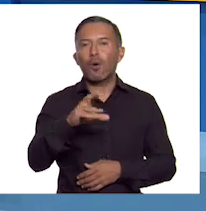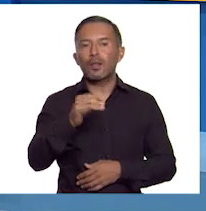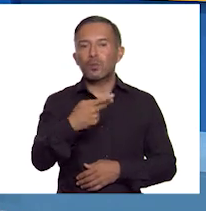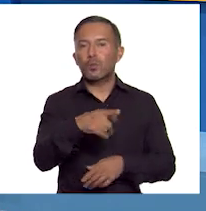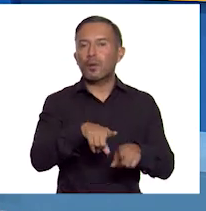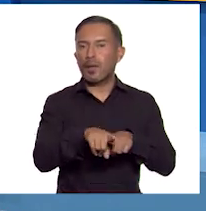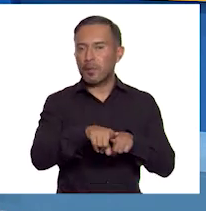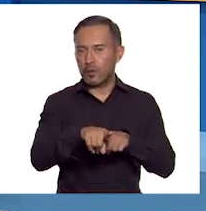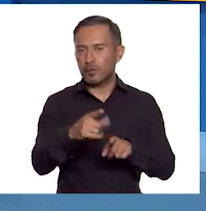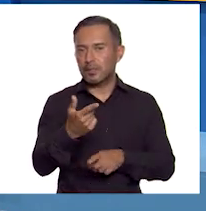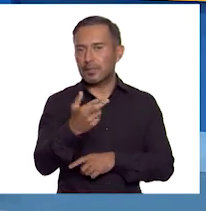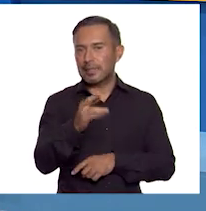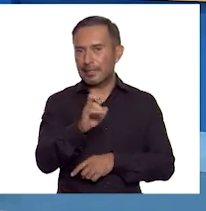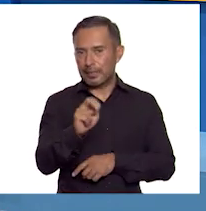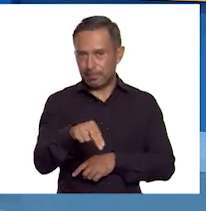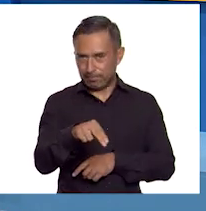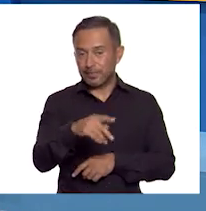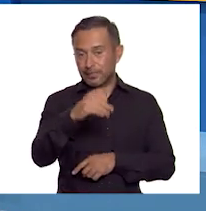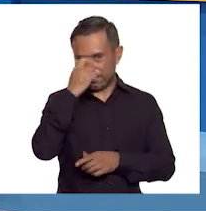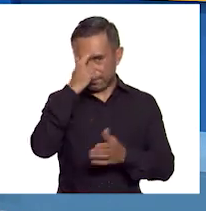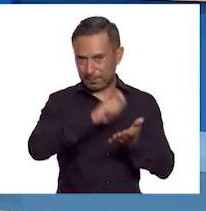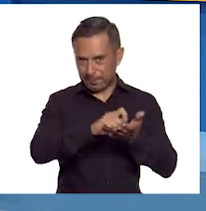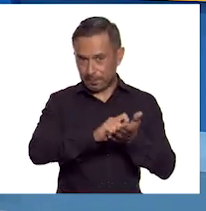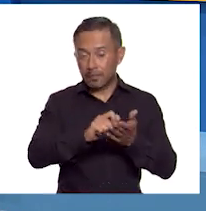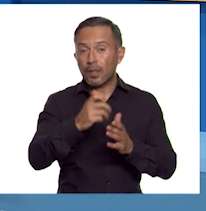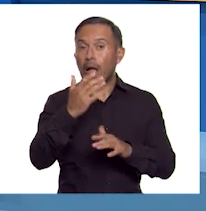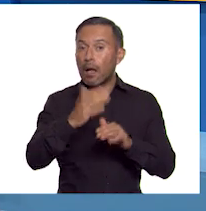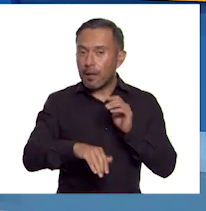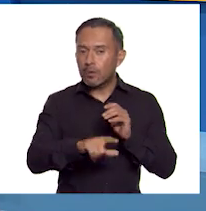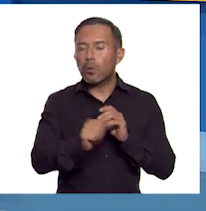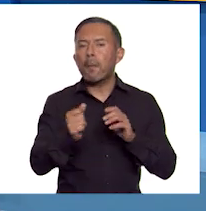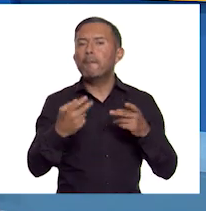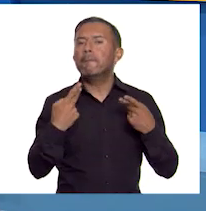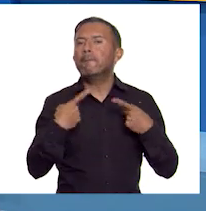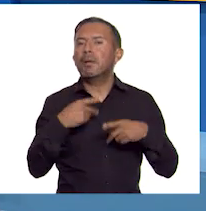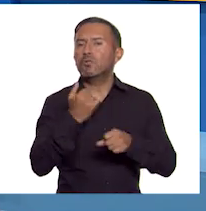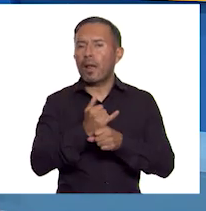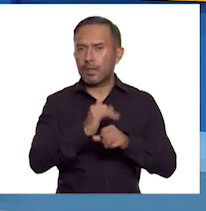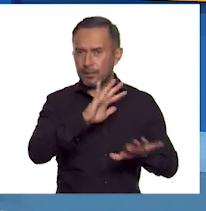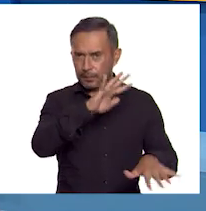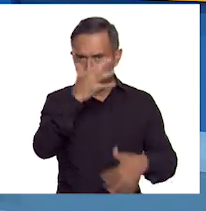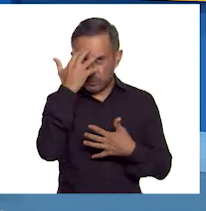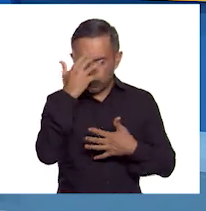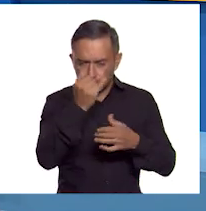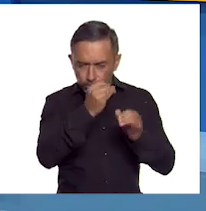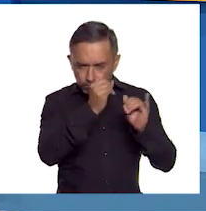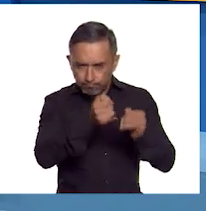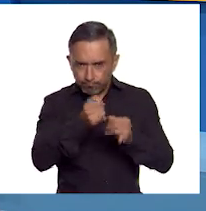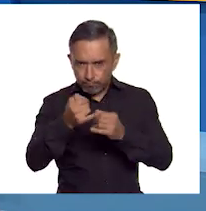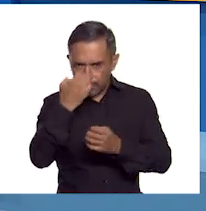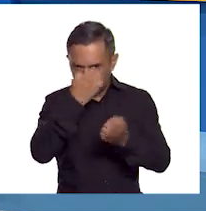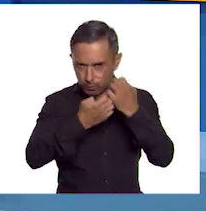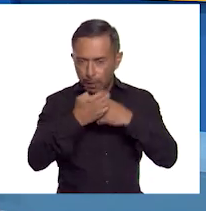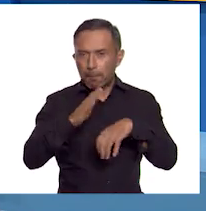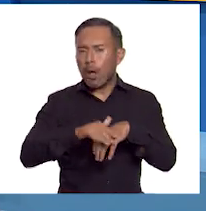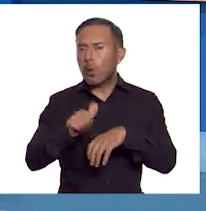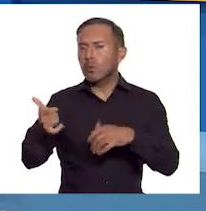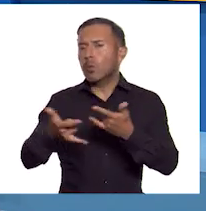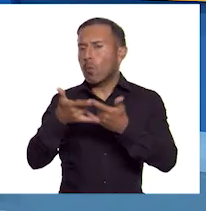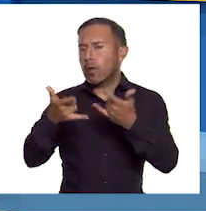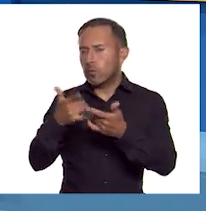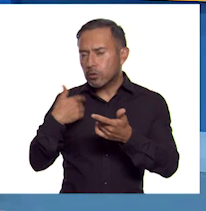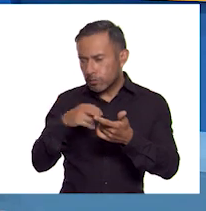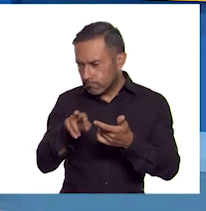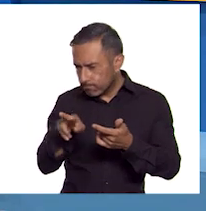Después vamos a analizar los personajes de este cuento y a compararlos con los de los otros cuentos que leímos para ayudarlos